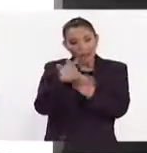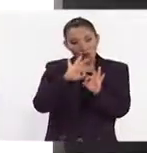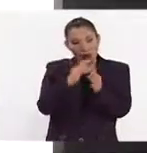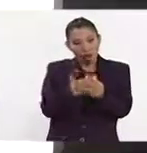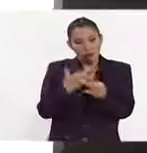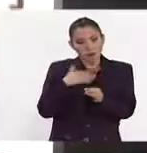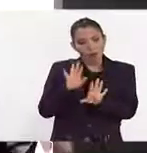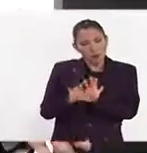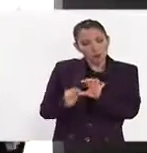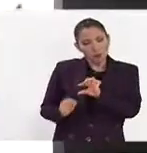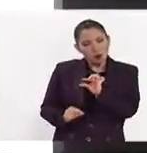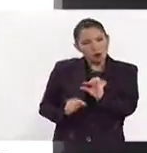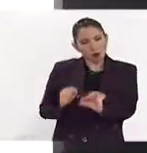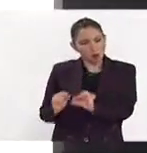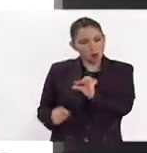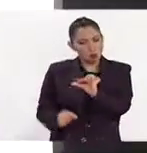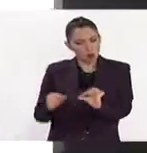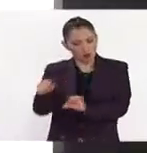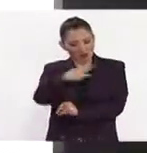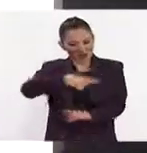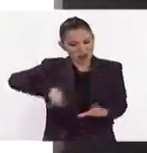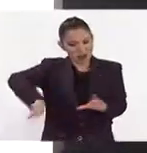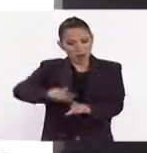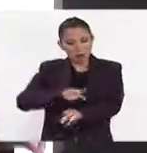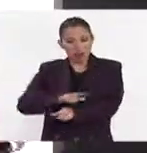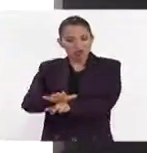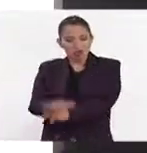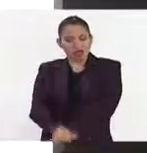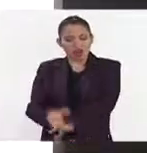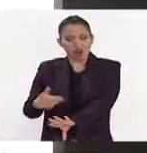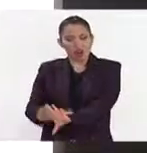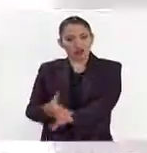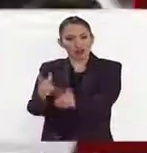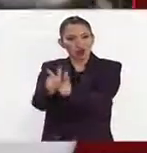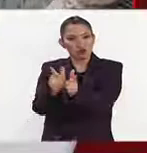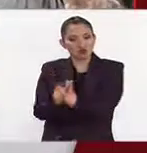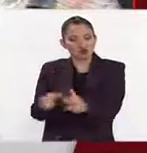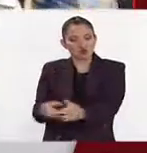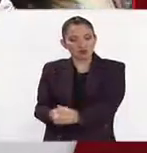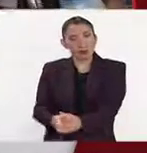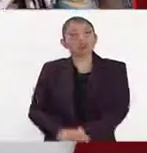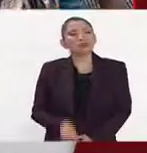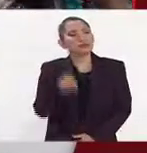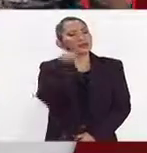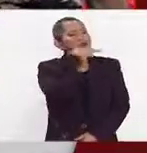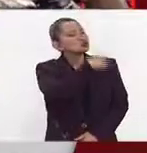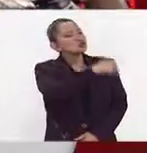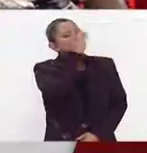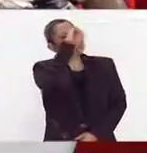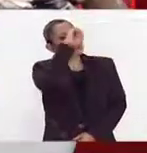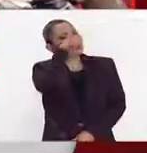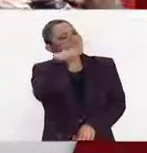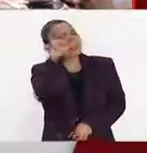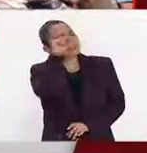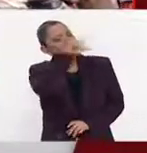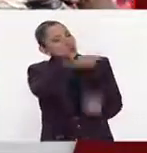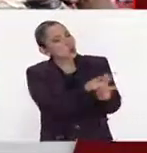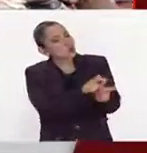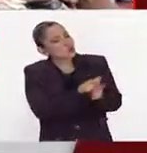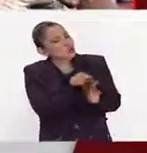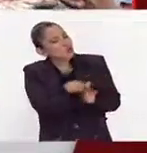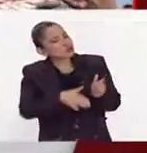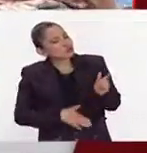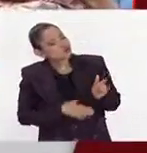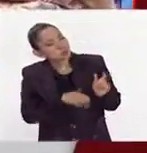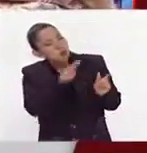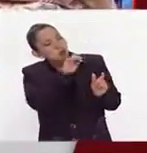mecanismo sistemático de represión contra la comunidad. Desde tu perspectiva, ¿por qué es tan difícil que grupos